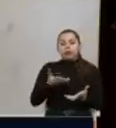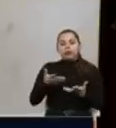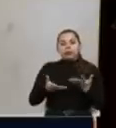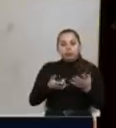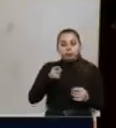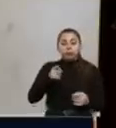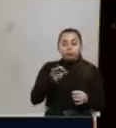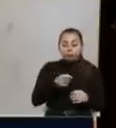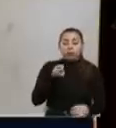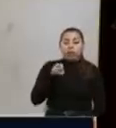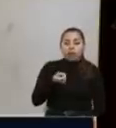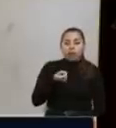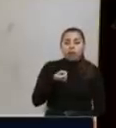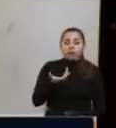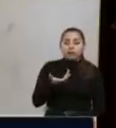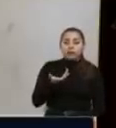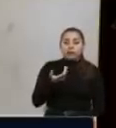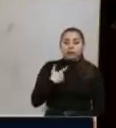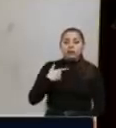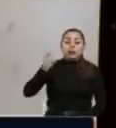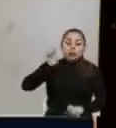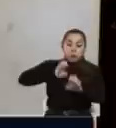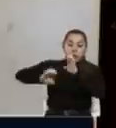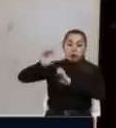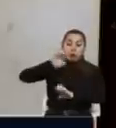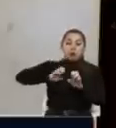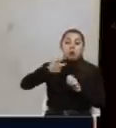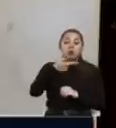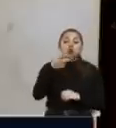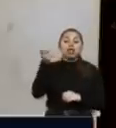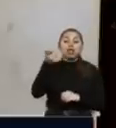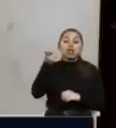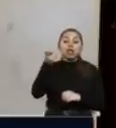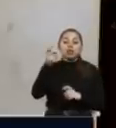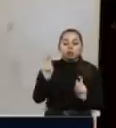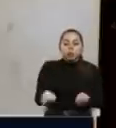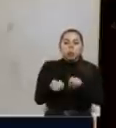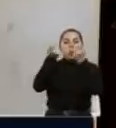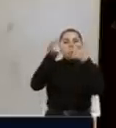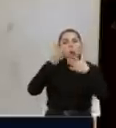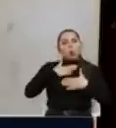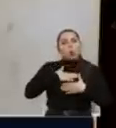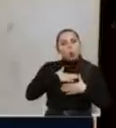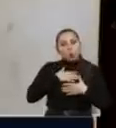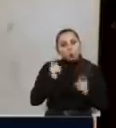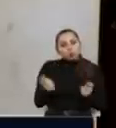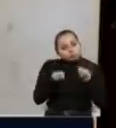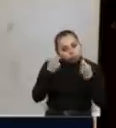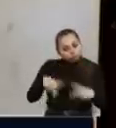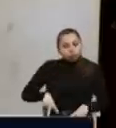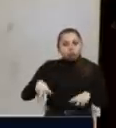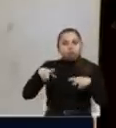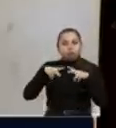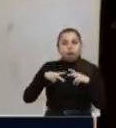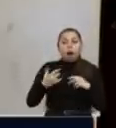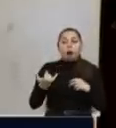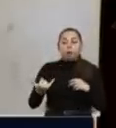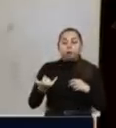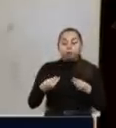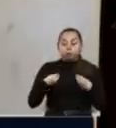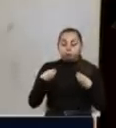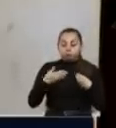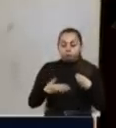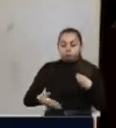haya evitado 200 muertes, pues son 200 vidas que todavía continúan.